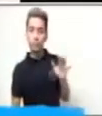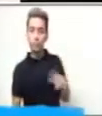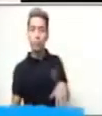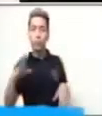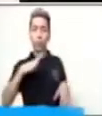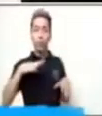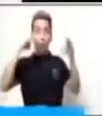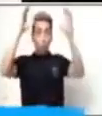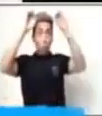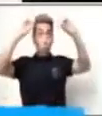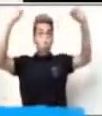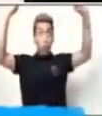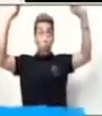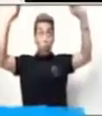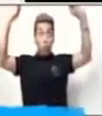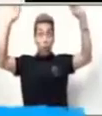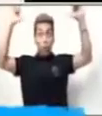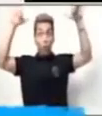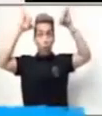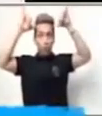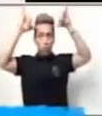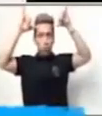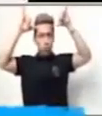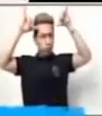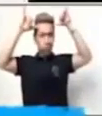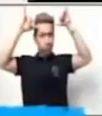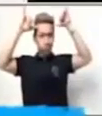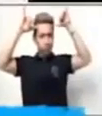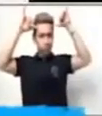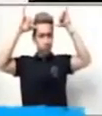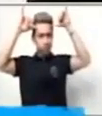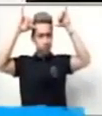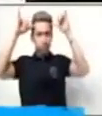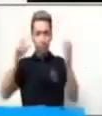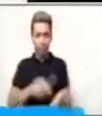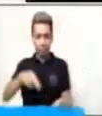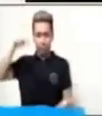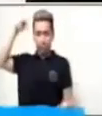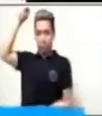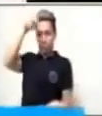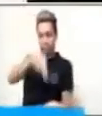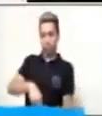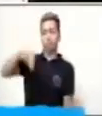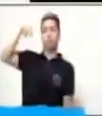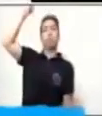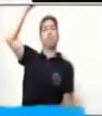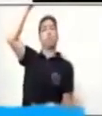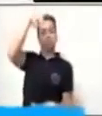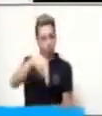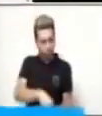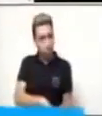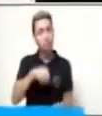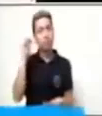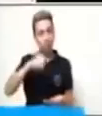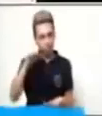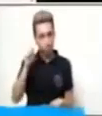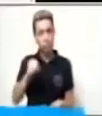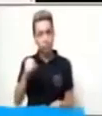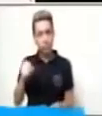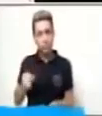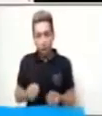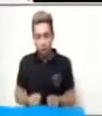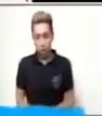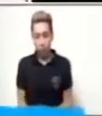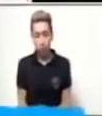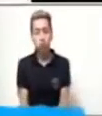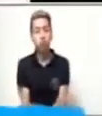cuernos, pero no soy toro. Salto muy alto. Me alimento de